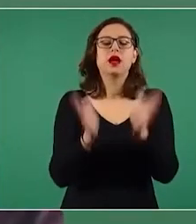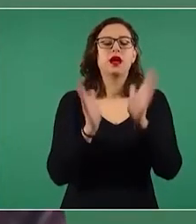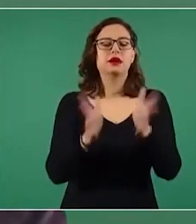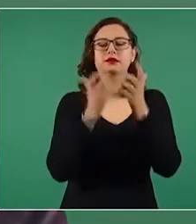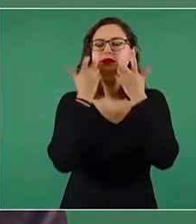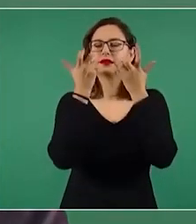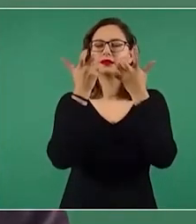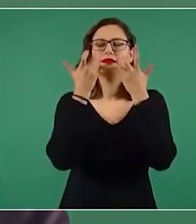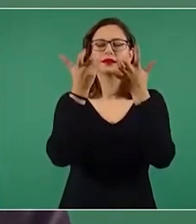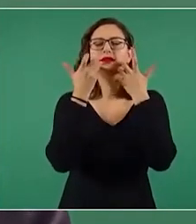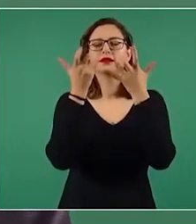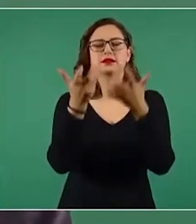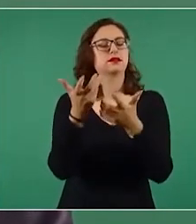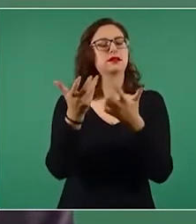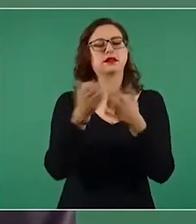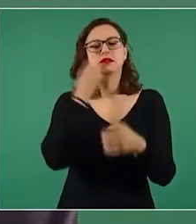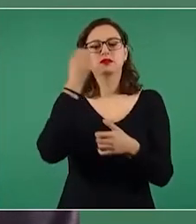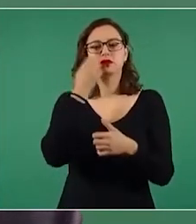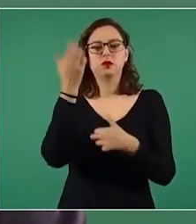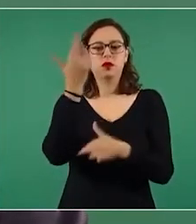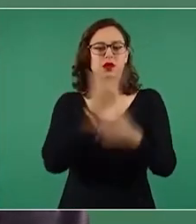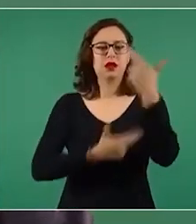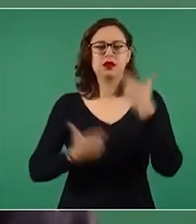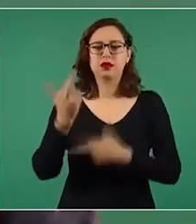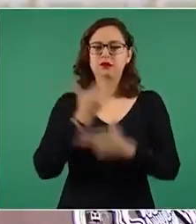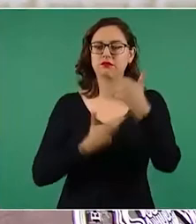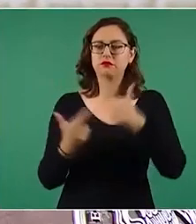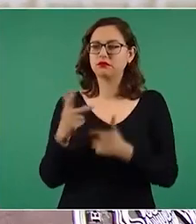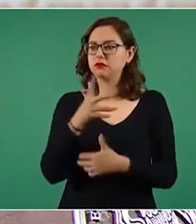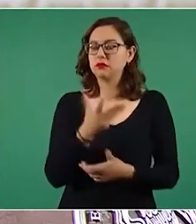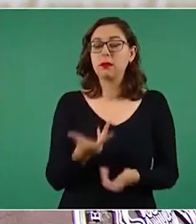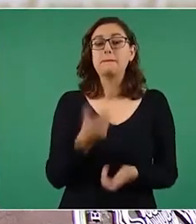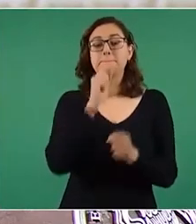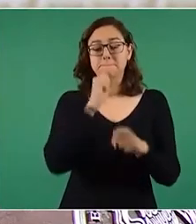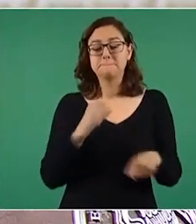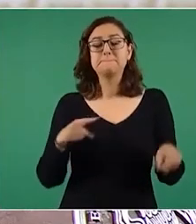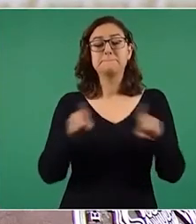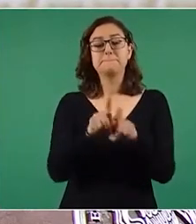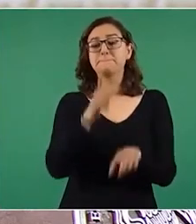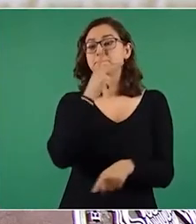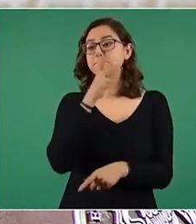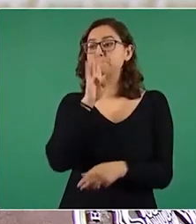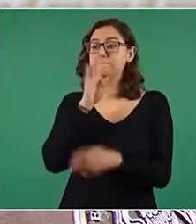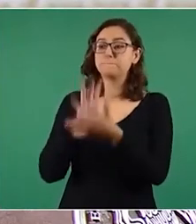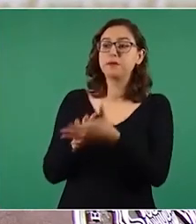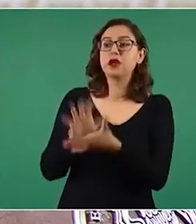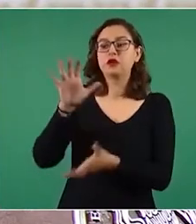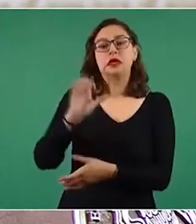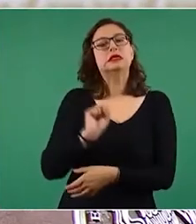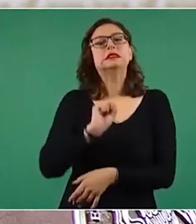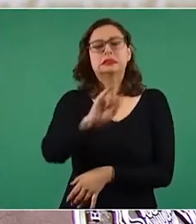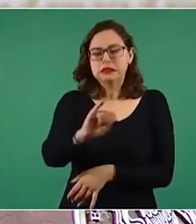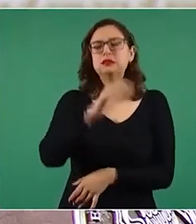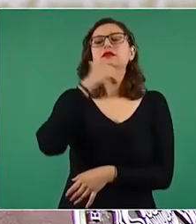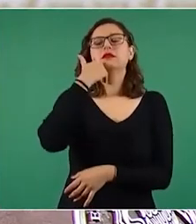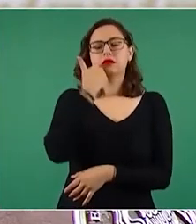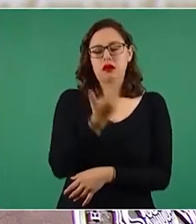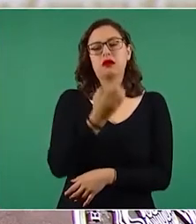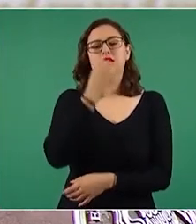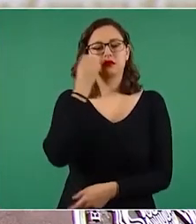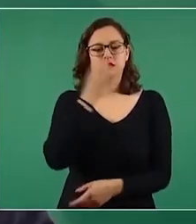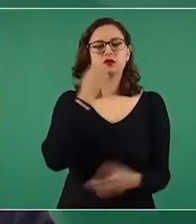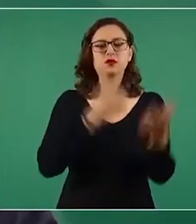que se regrese a clases. La mayoría de los padres de familia también.